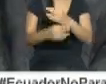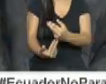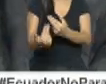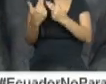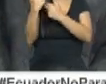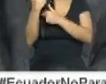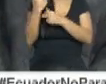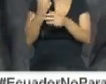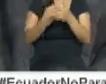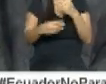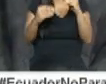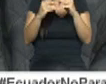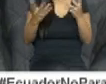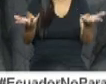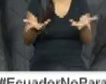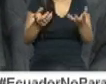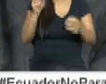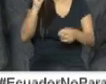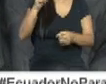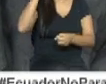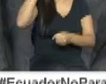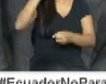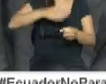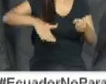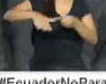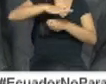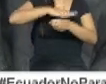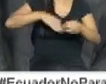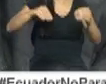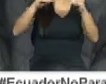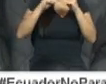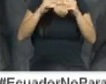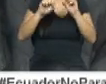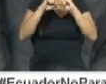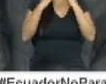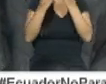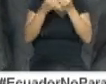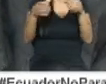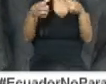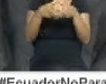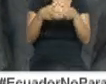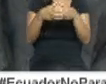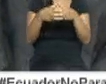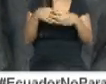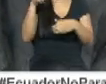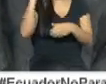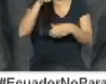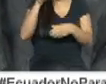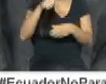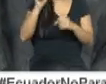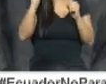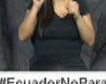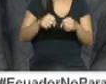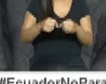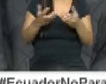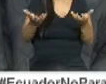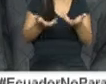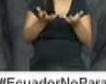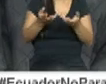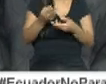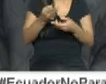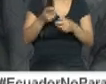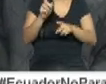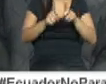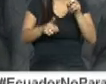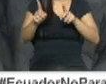su naturaleza frente al Estado, ¿no?, y frente a la sociedad, ¿no? En ese cuento no podemos negociar ciertos